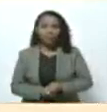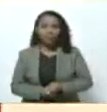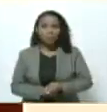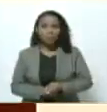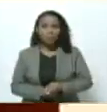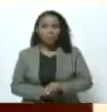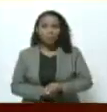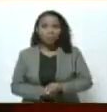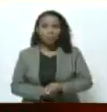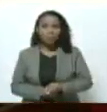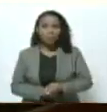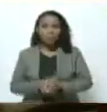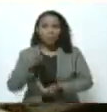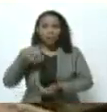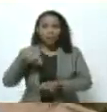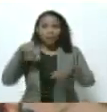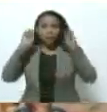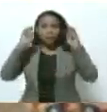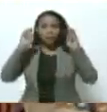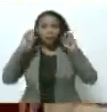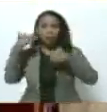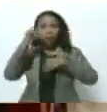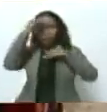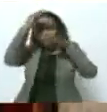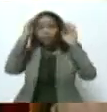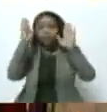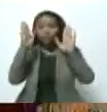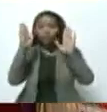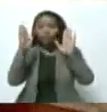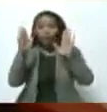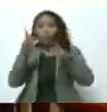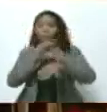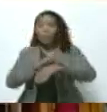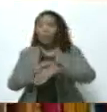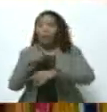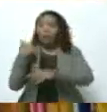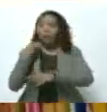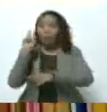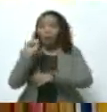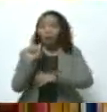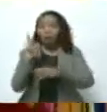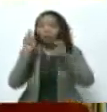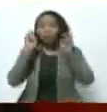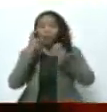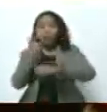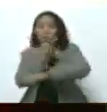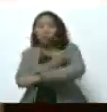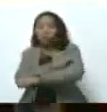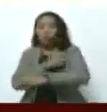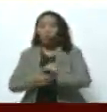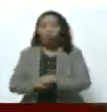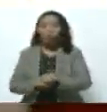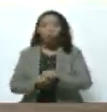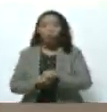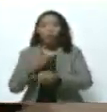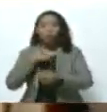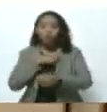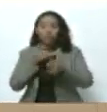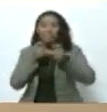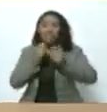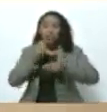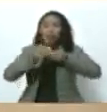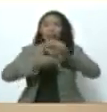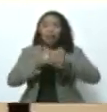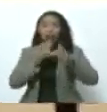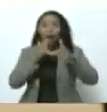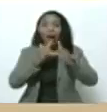Aquí en esta área tenemos la atención médica, tenemos lo que es la parte de la vacunación, donde estamos tratando de hacer un casa